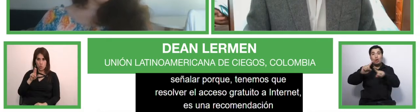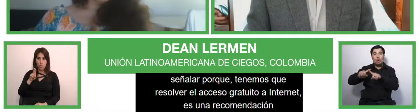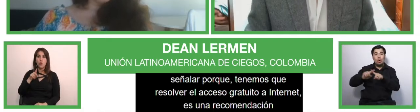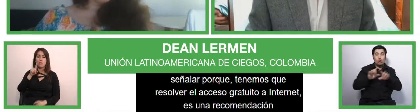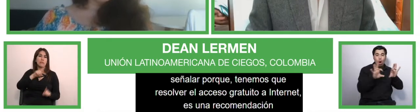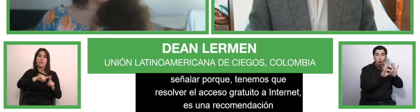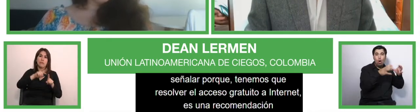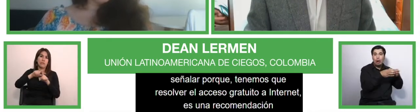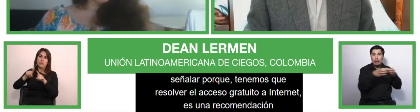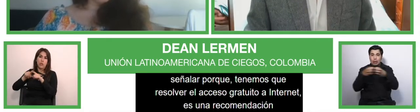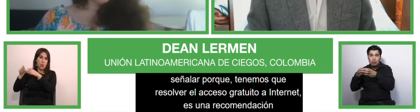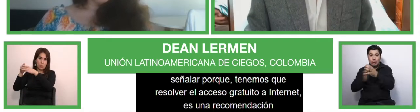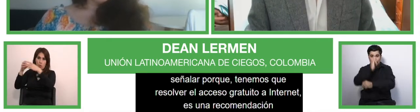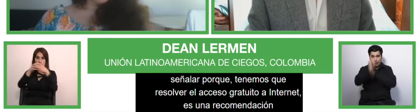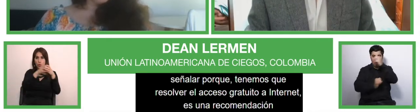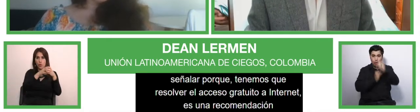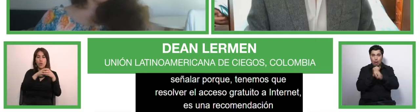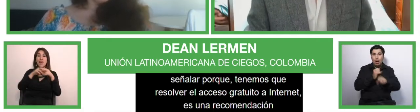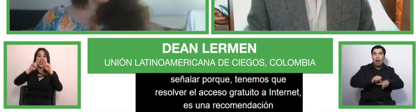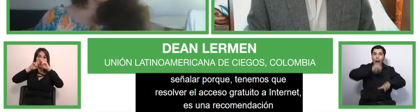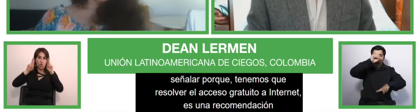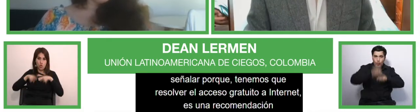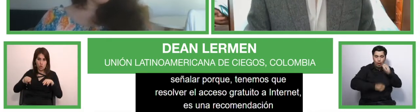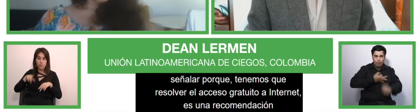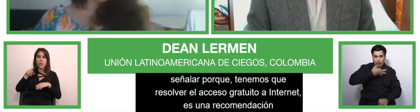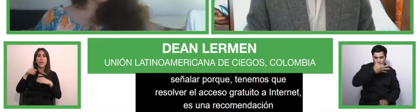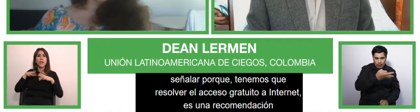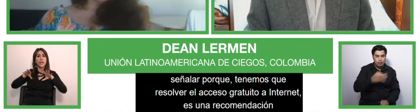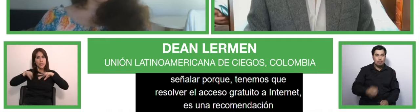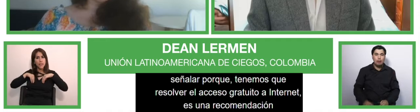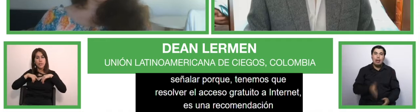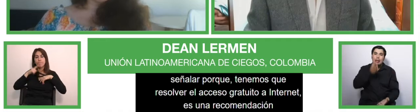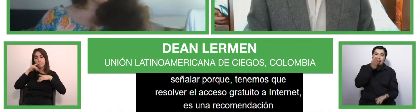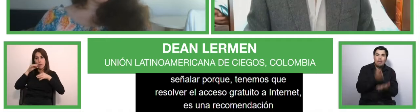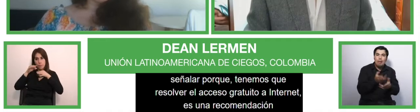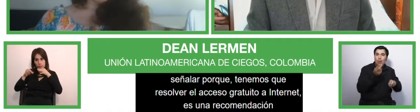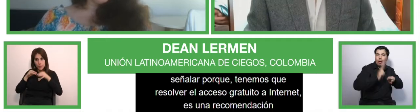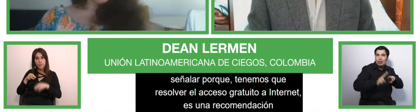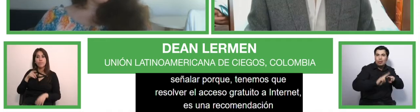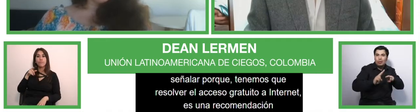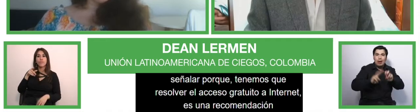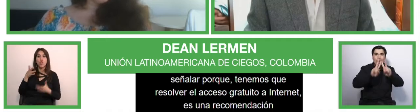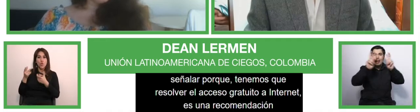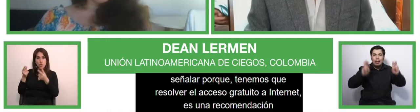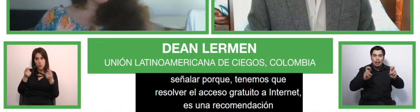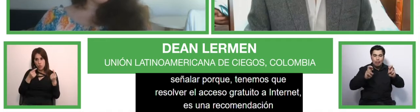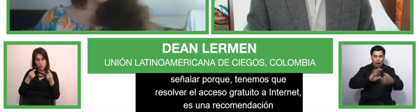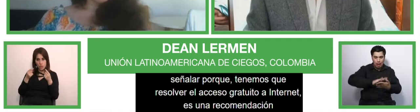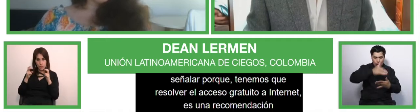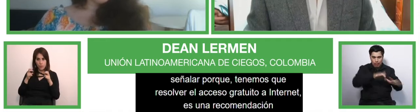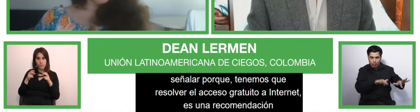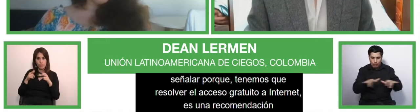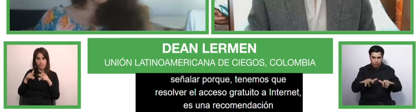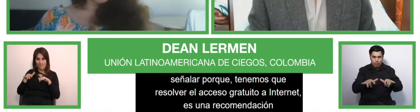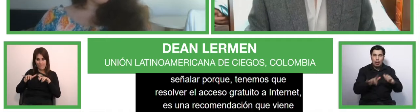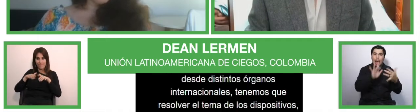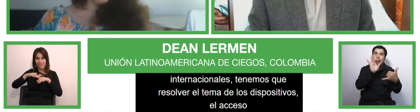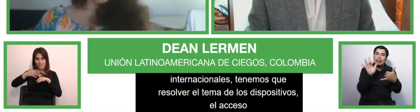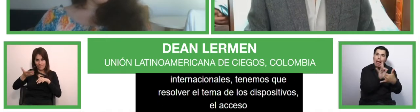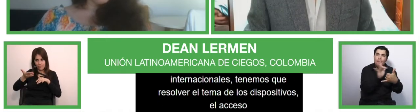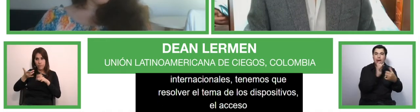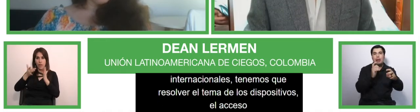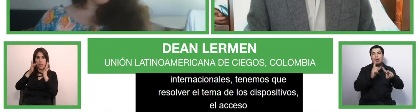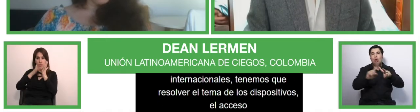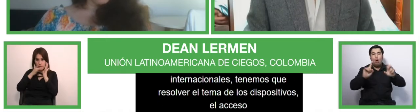de los dispositivos, o sea, el acceso a la tablet, al computador o a un smartphone. Pero tratándose